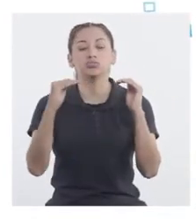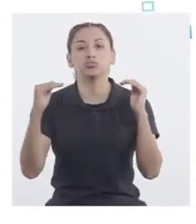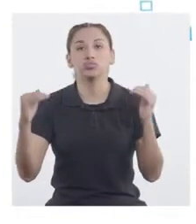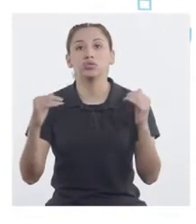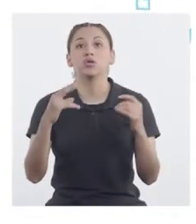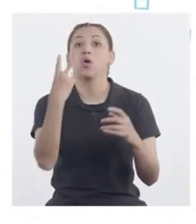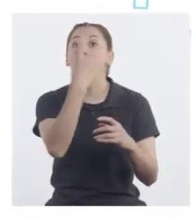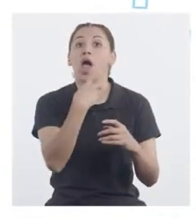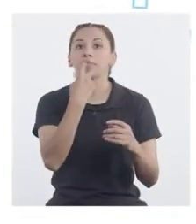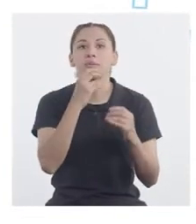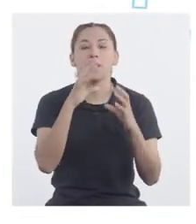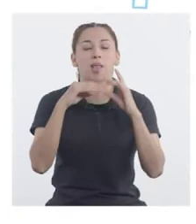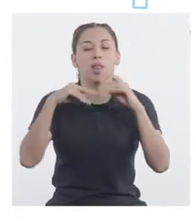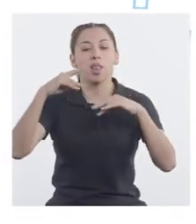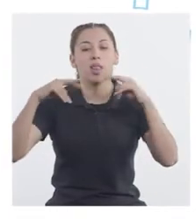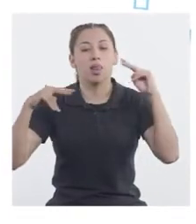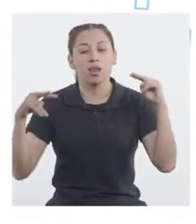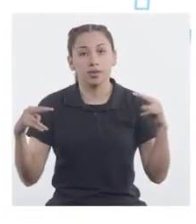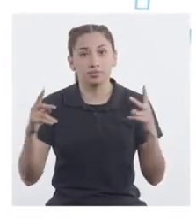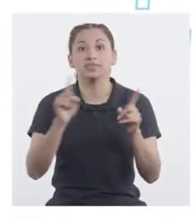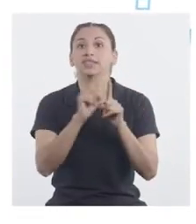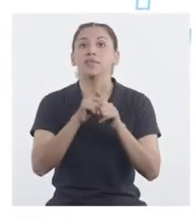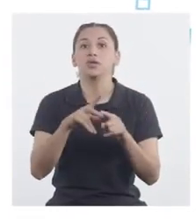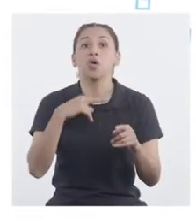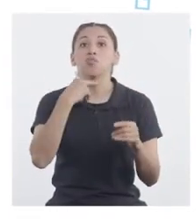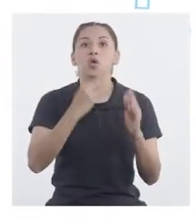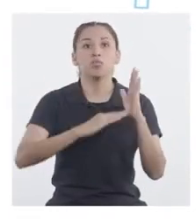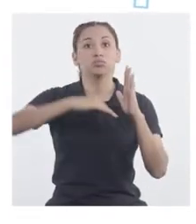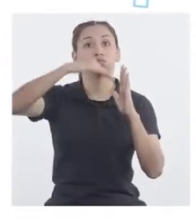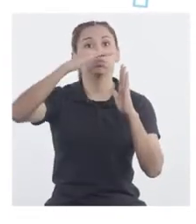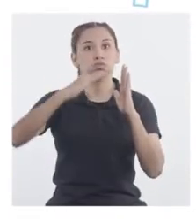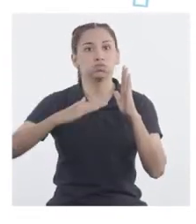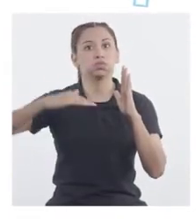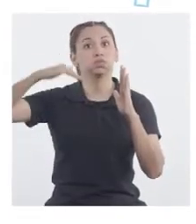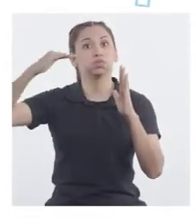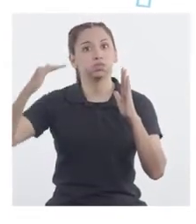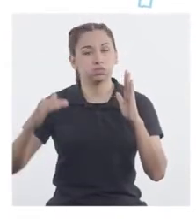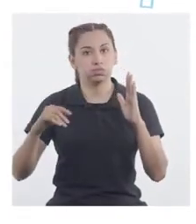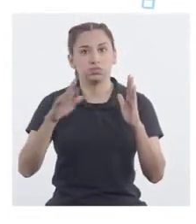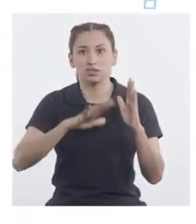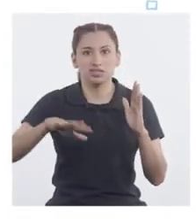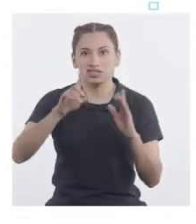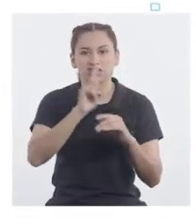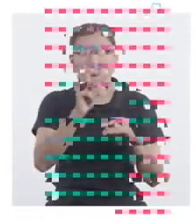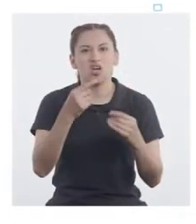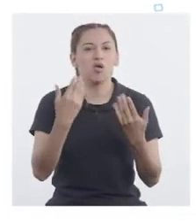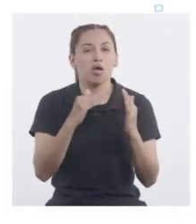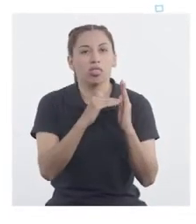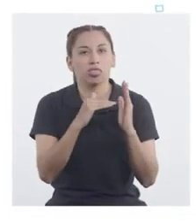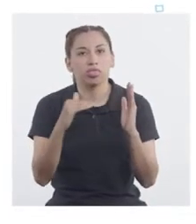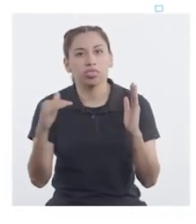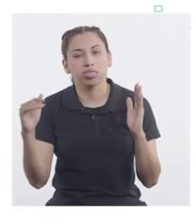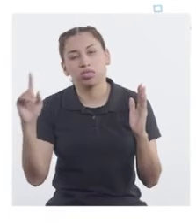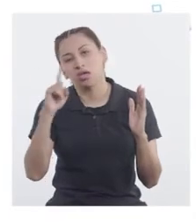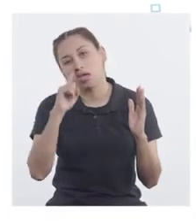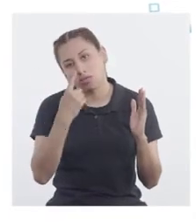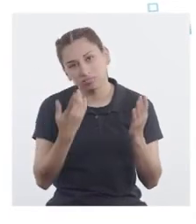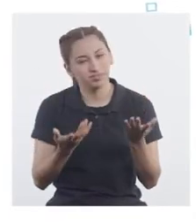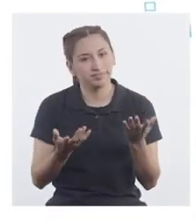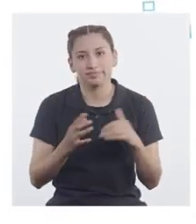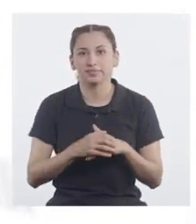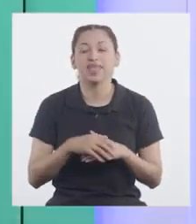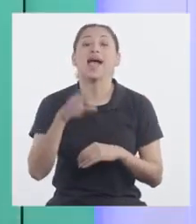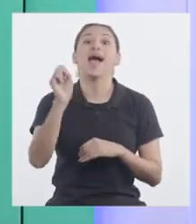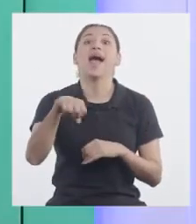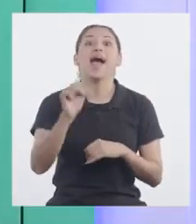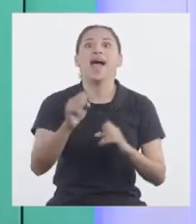volumen, la vocalización, así como el uso de diferentes tonos de voz, para que el podcast no resulte demasiado monótono y